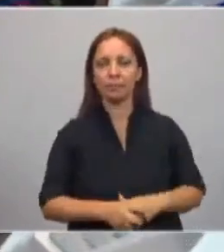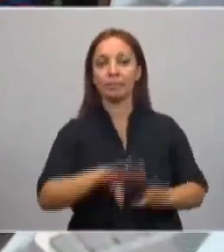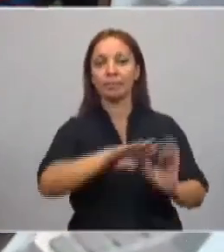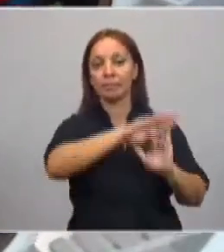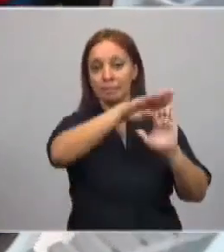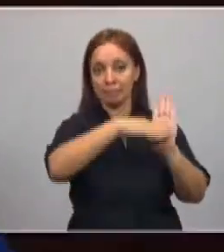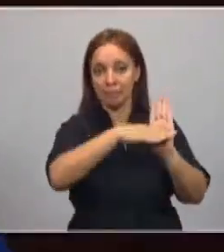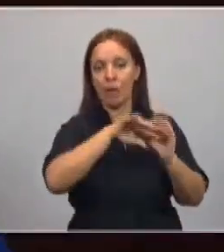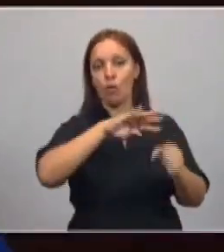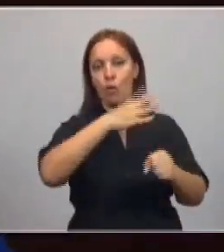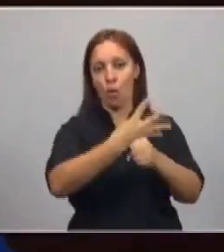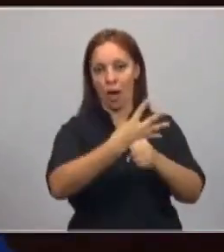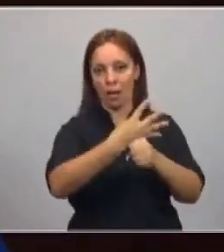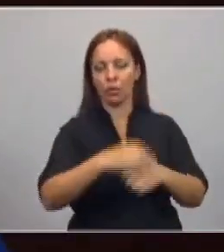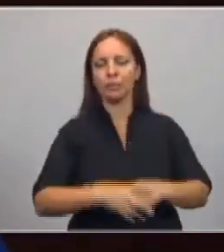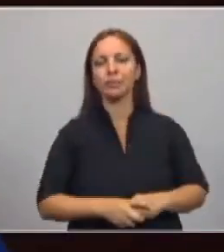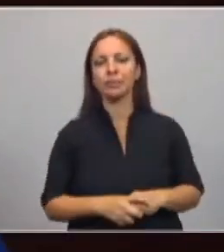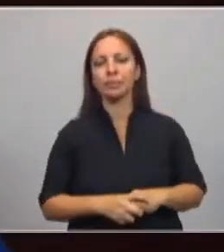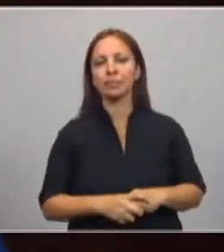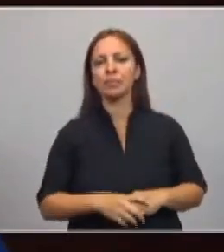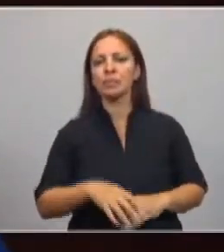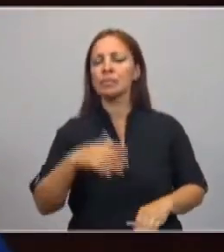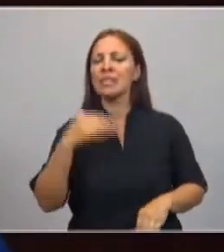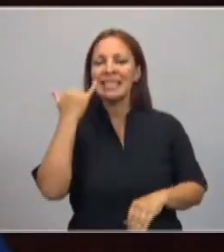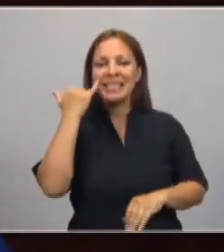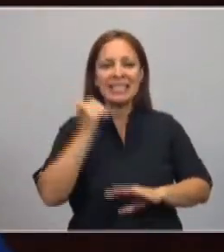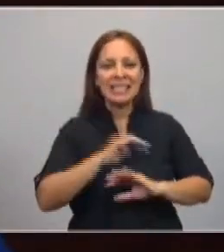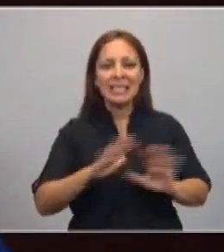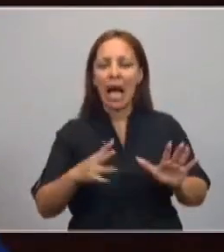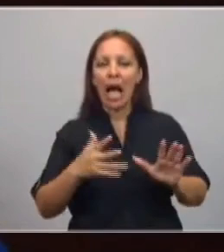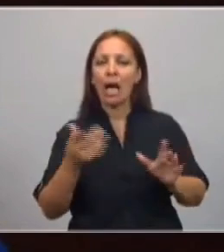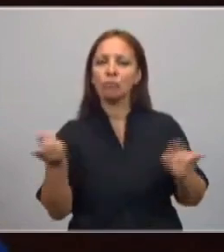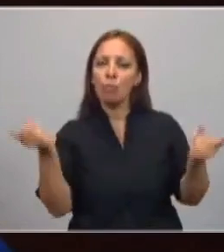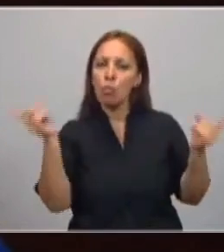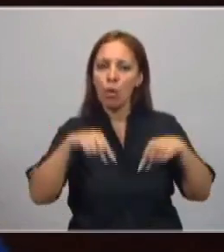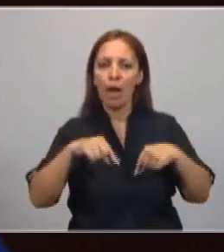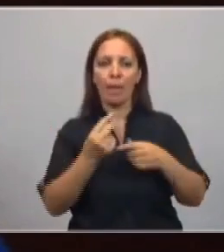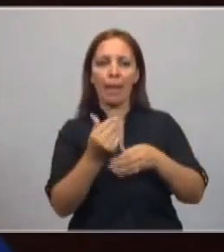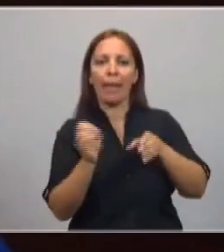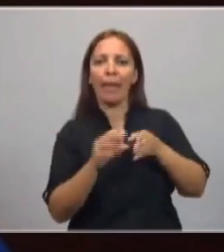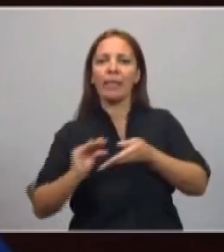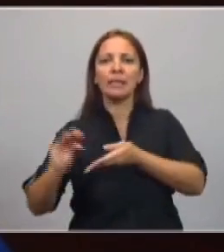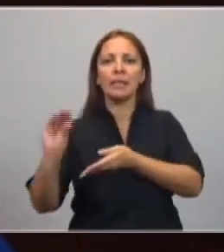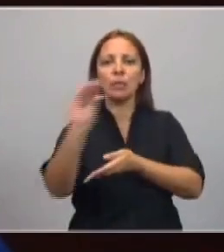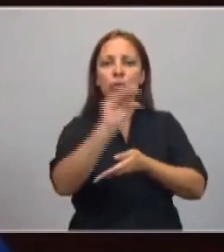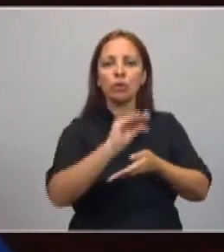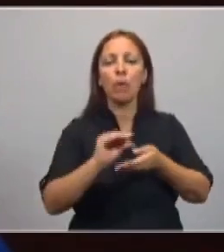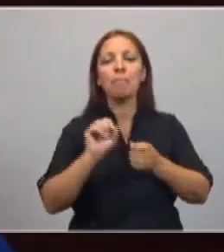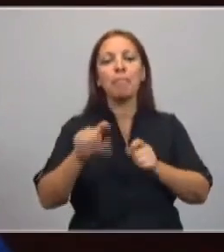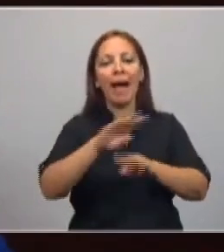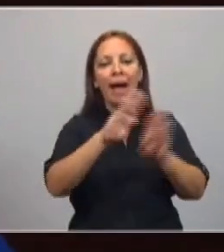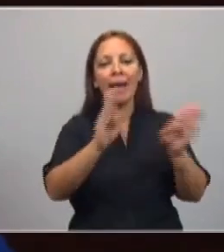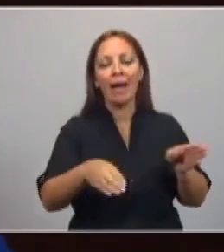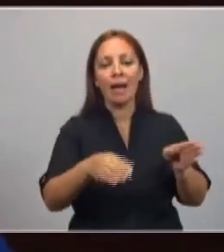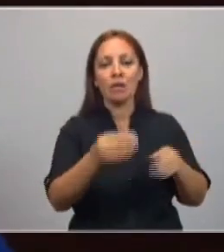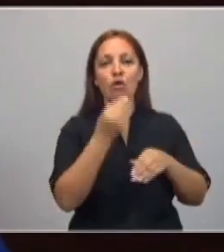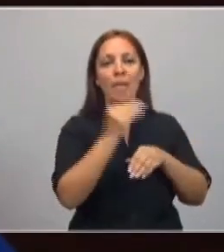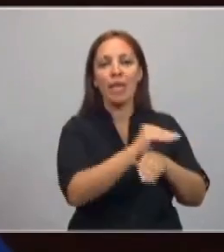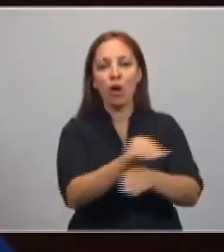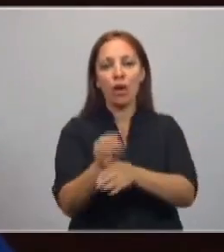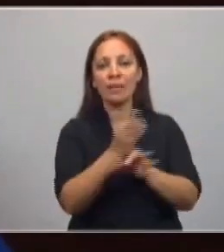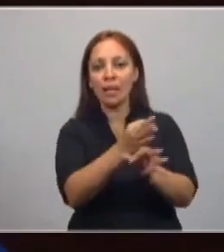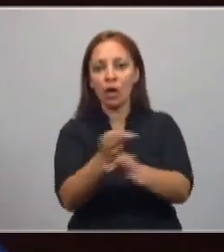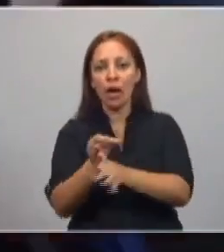Cuatro, la urgente distribución de los recursos destinados a los comedores escolares y a